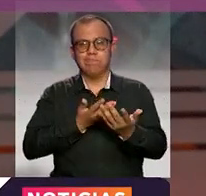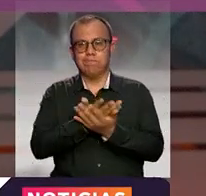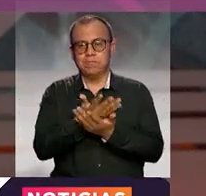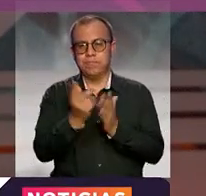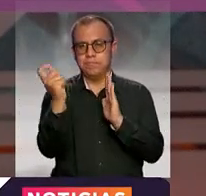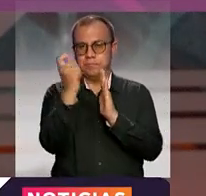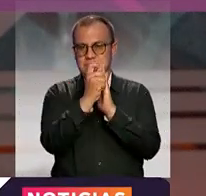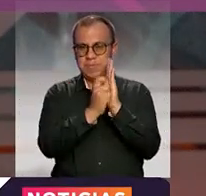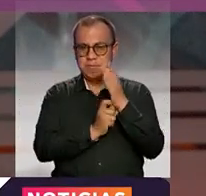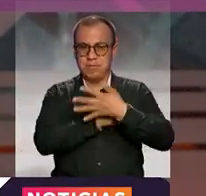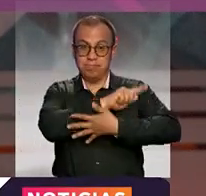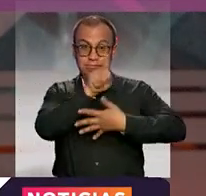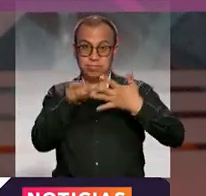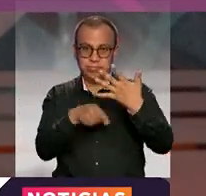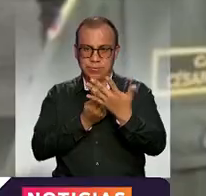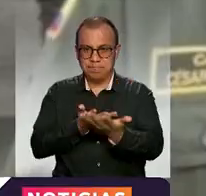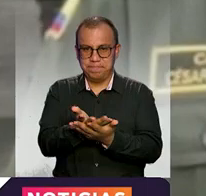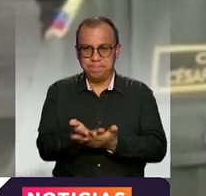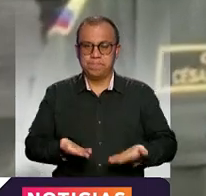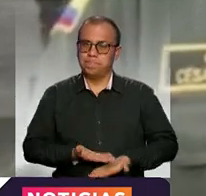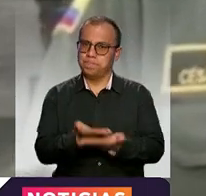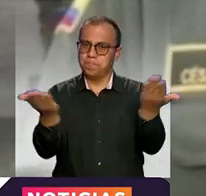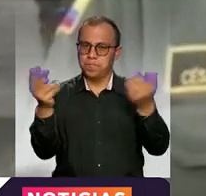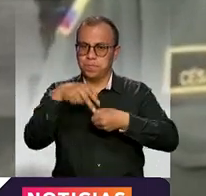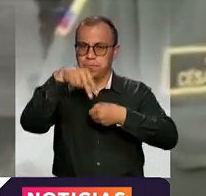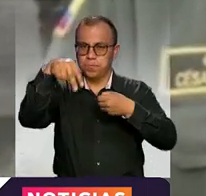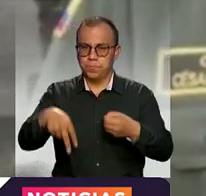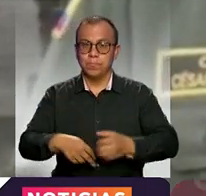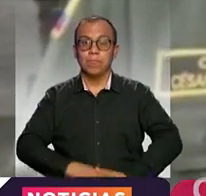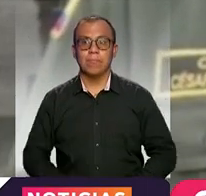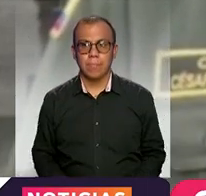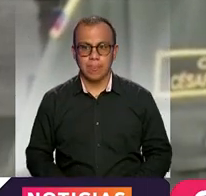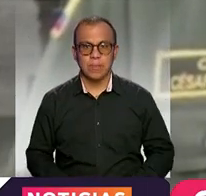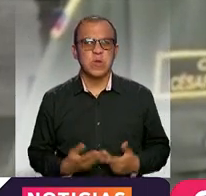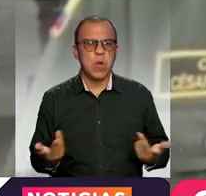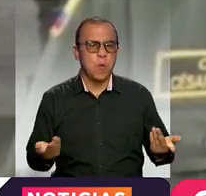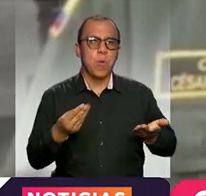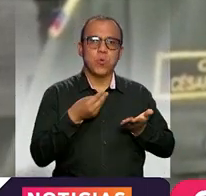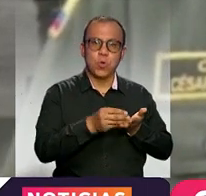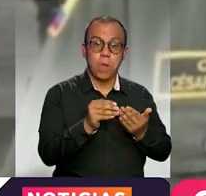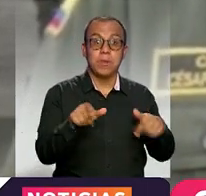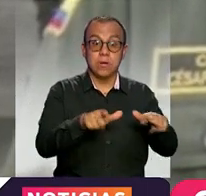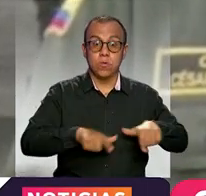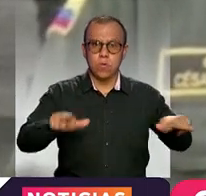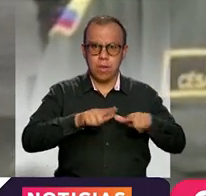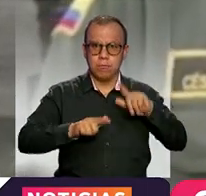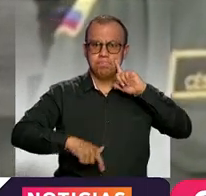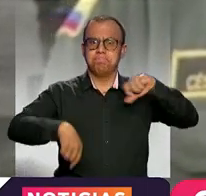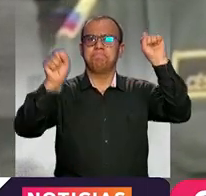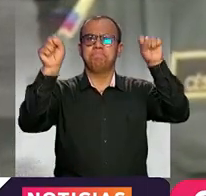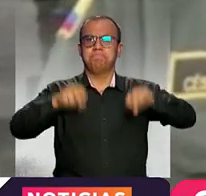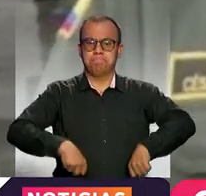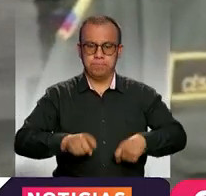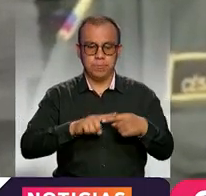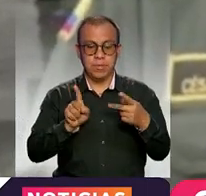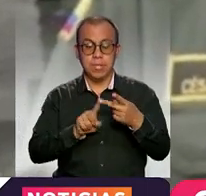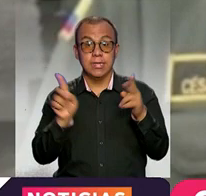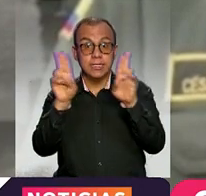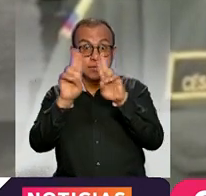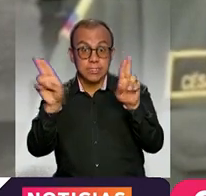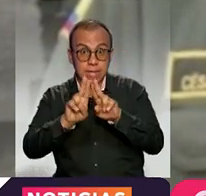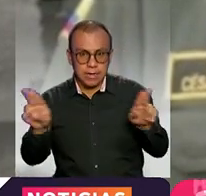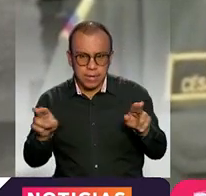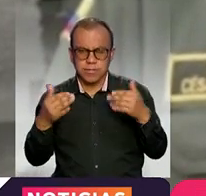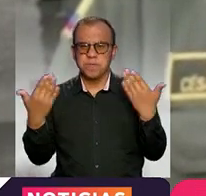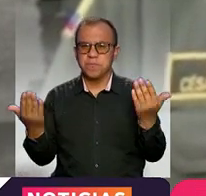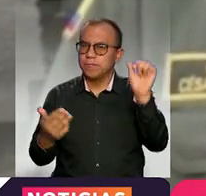para los ciudadanos compre sitios autorizados segundo cada vez que va a comprar por internet